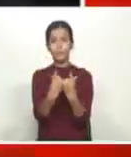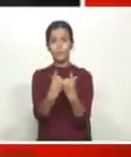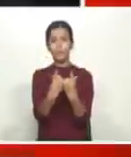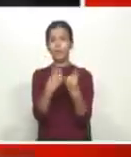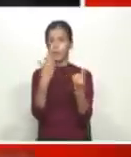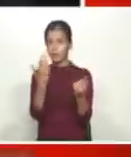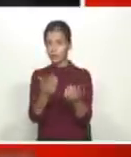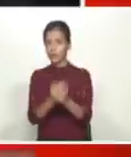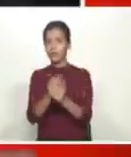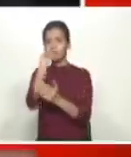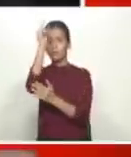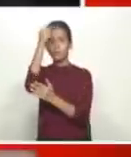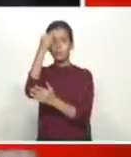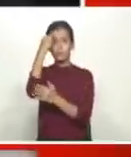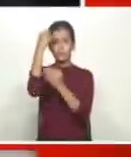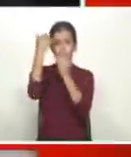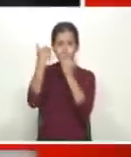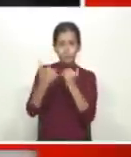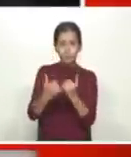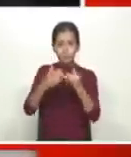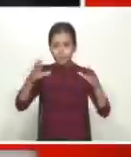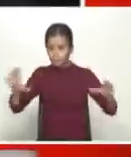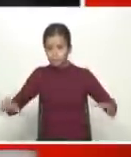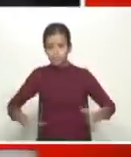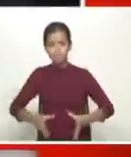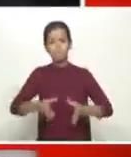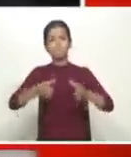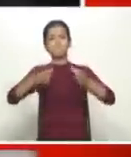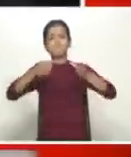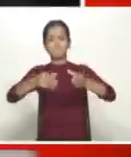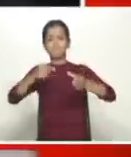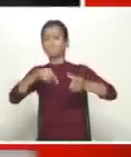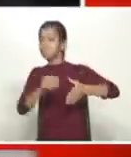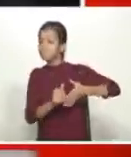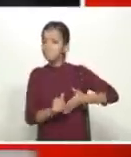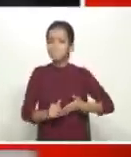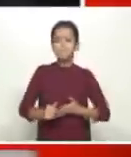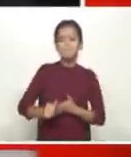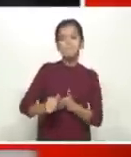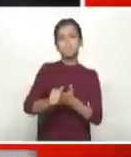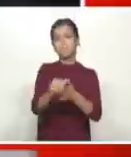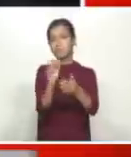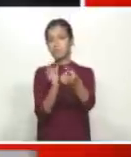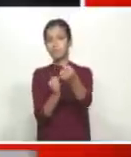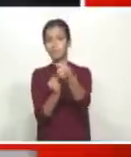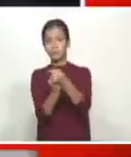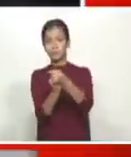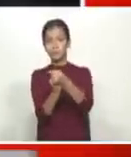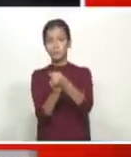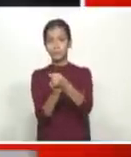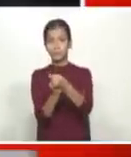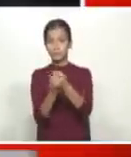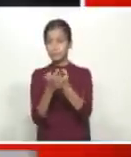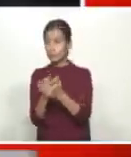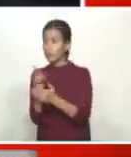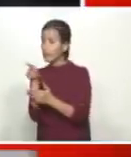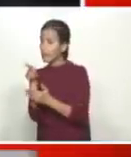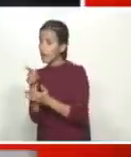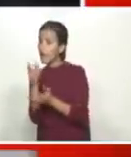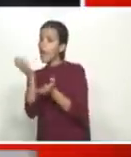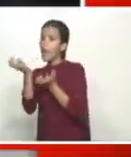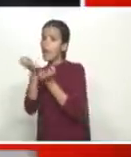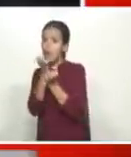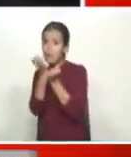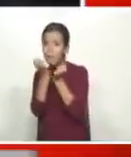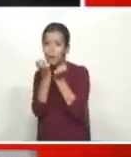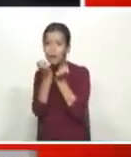teórico. Pero el poder real lo pide... el que paga la música, el que tiene la empresa, el que tiene el bien,